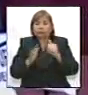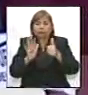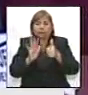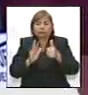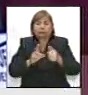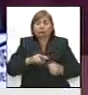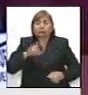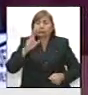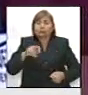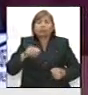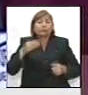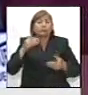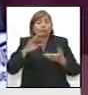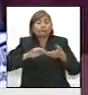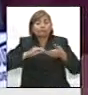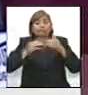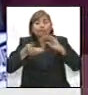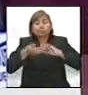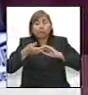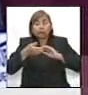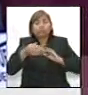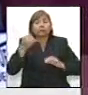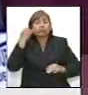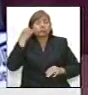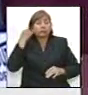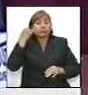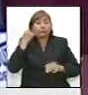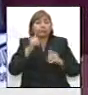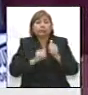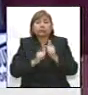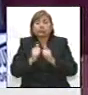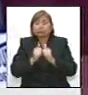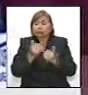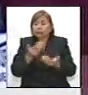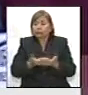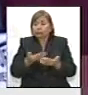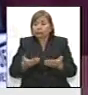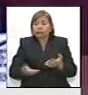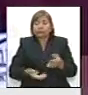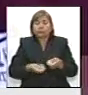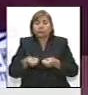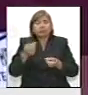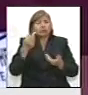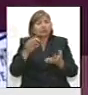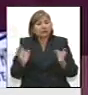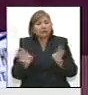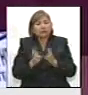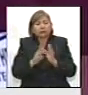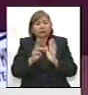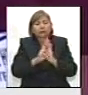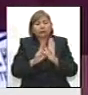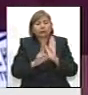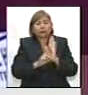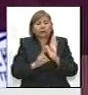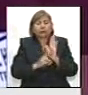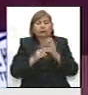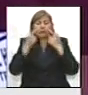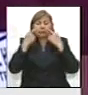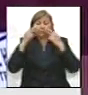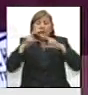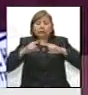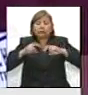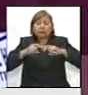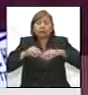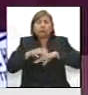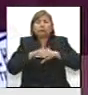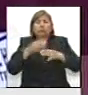regionales de las organizaciones nativas y originarias. Fija el procedimiento concurso público para la selección del presidente ejecutivo, que debe reunir credenciales de conocimiento e investigación en materias amazónicas como